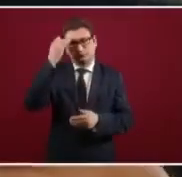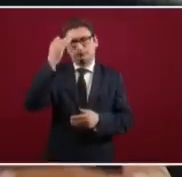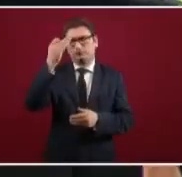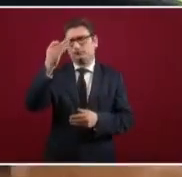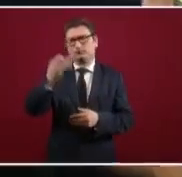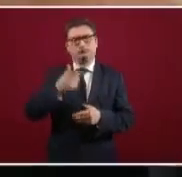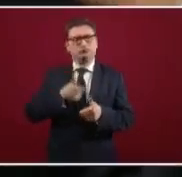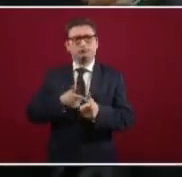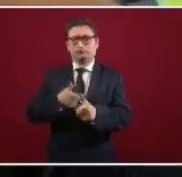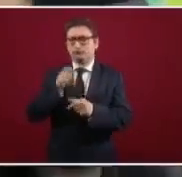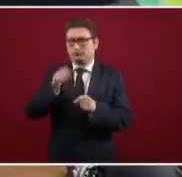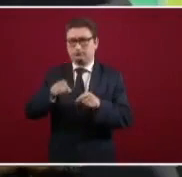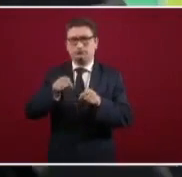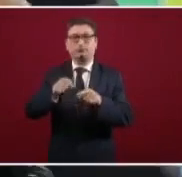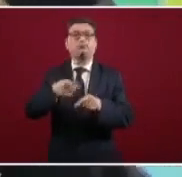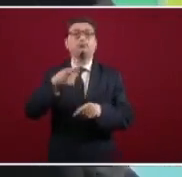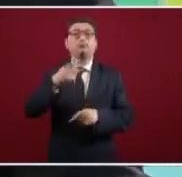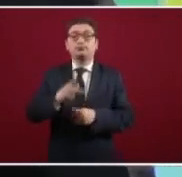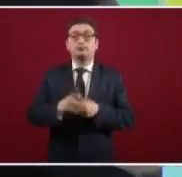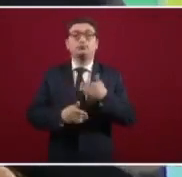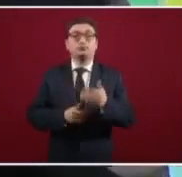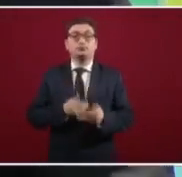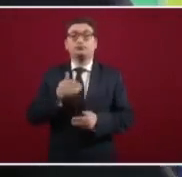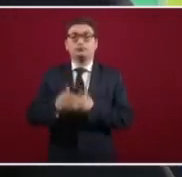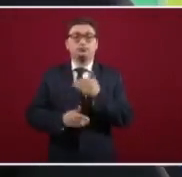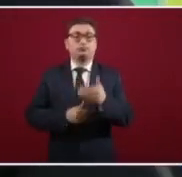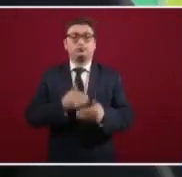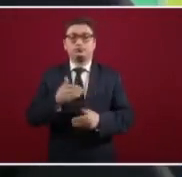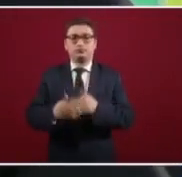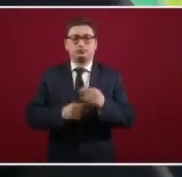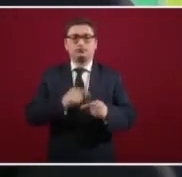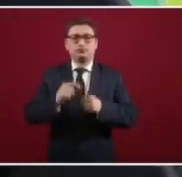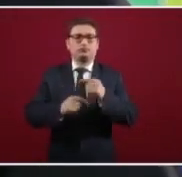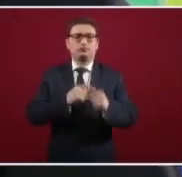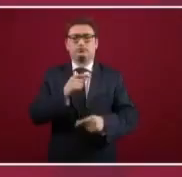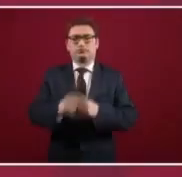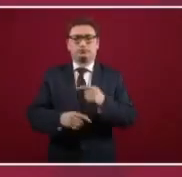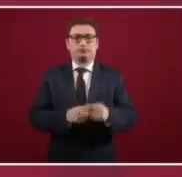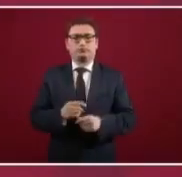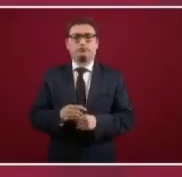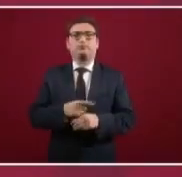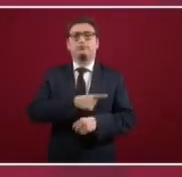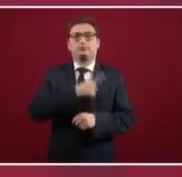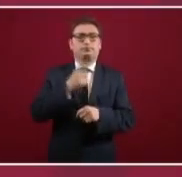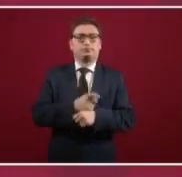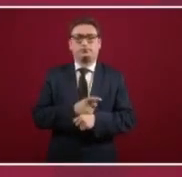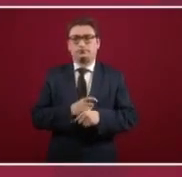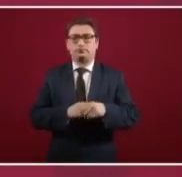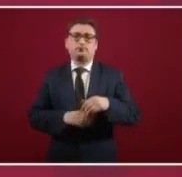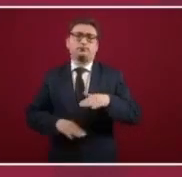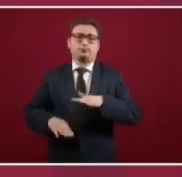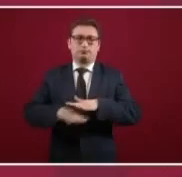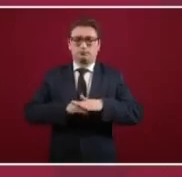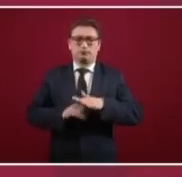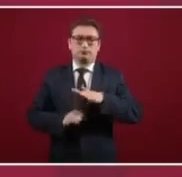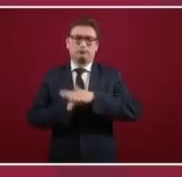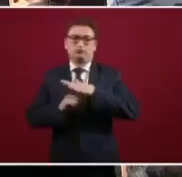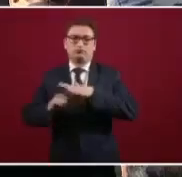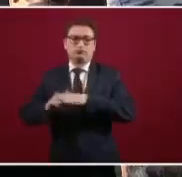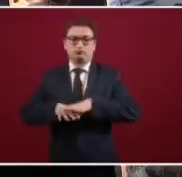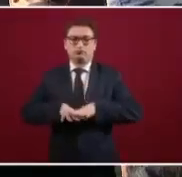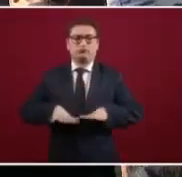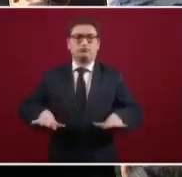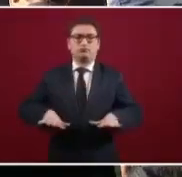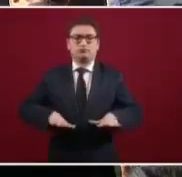pero vamos sobre bases nuevas a desarrollar a méxico